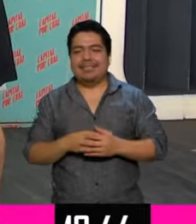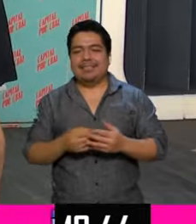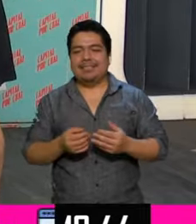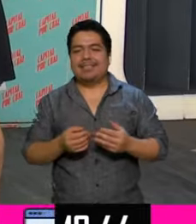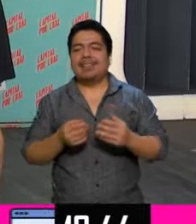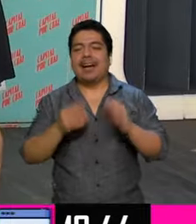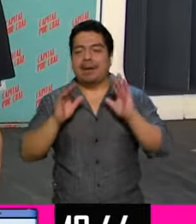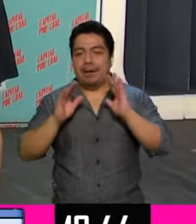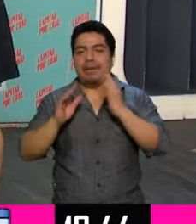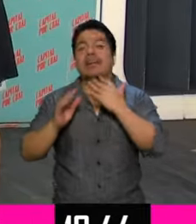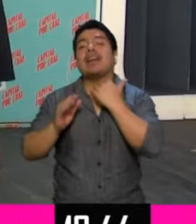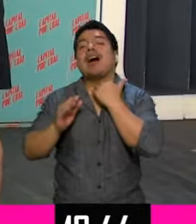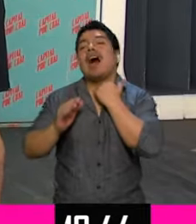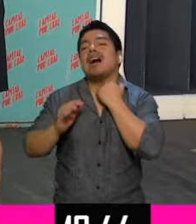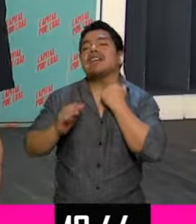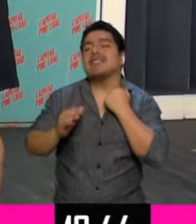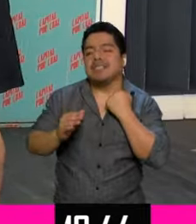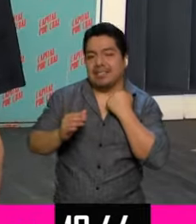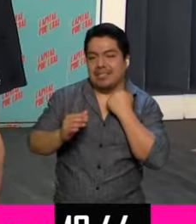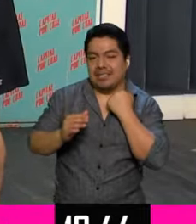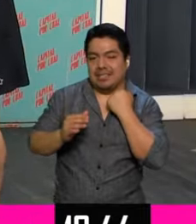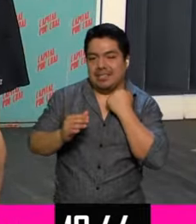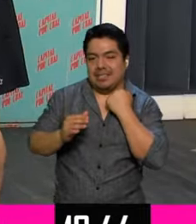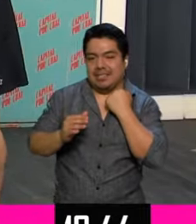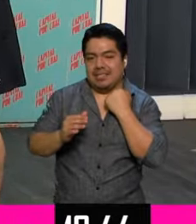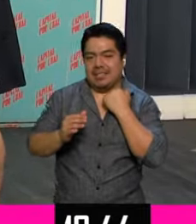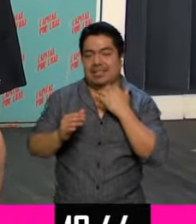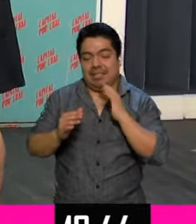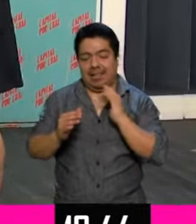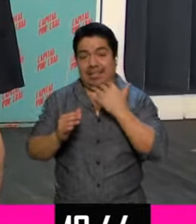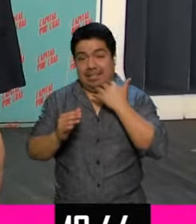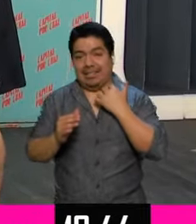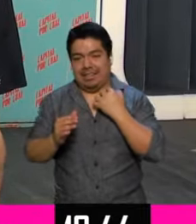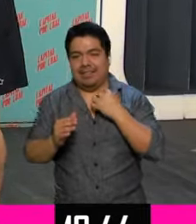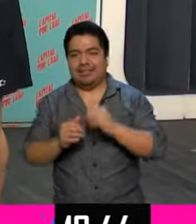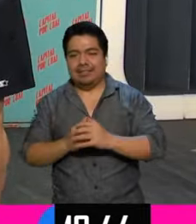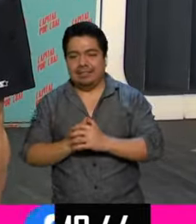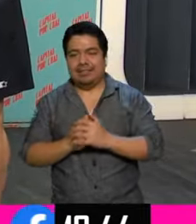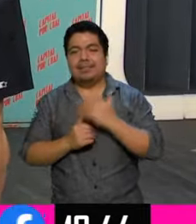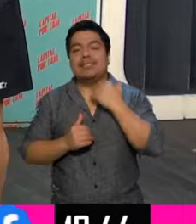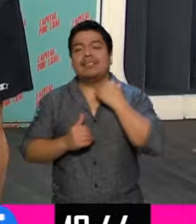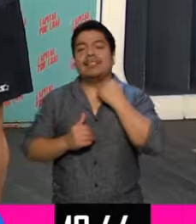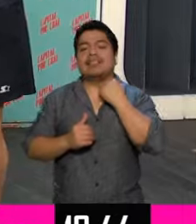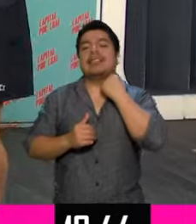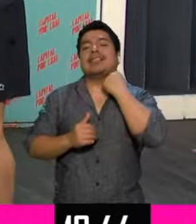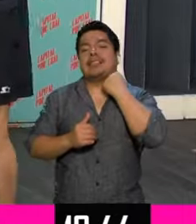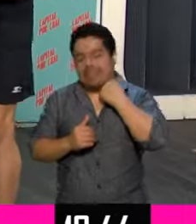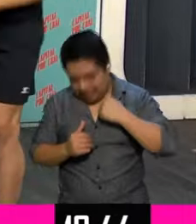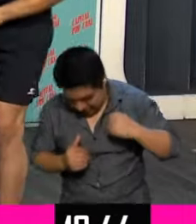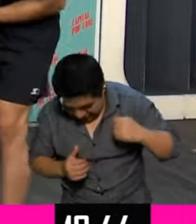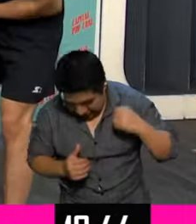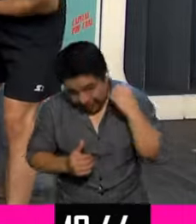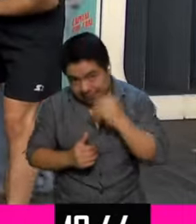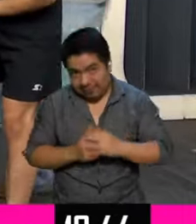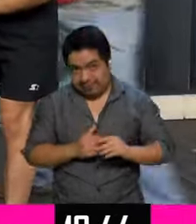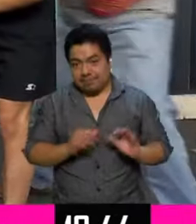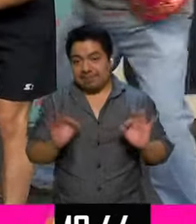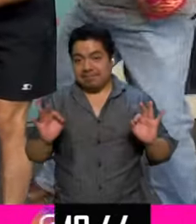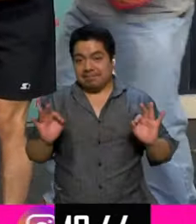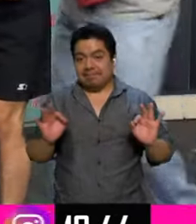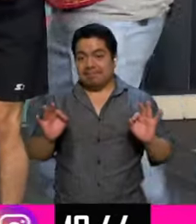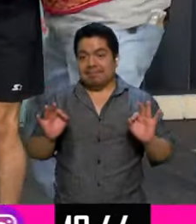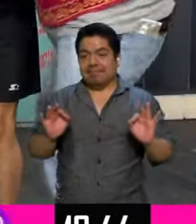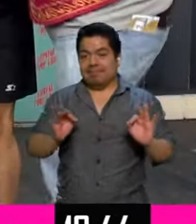Primero espacio. Espacio. Tomando esto. Okay. Esta okay. Okay. Ahí, sí, jala. Híjole. En diagonal hacia atrás. Ahí está.